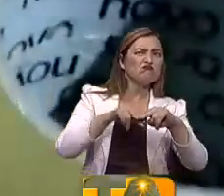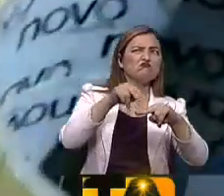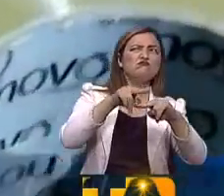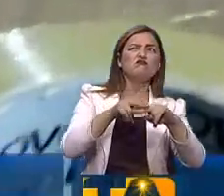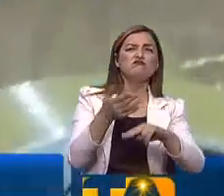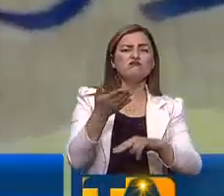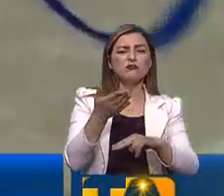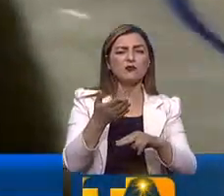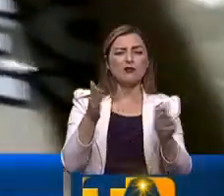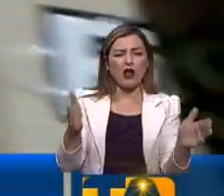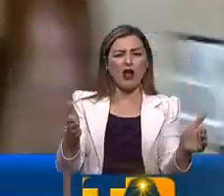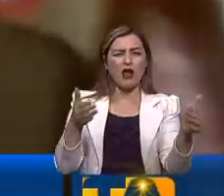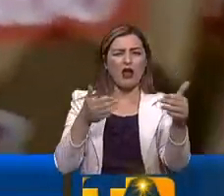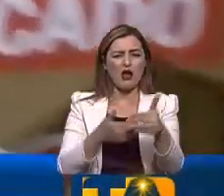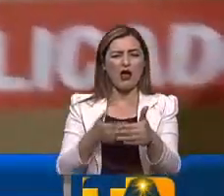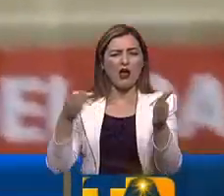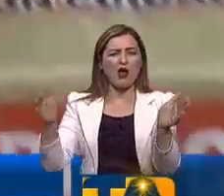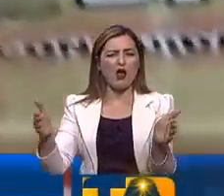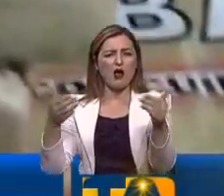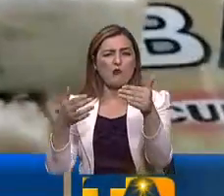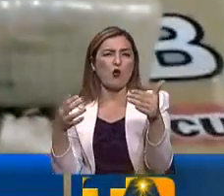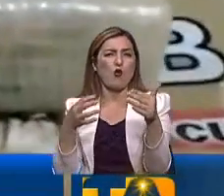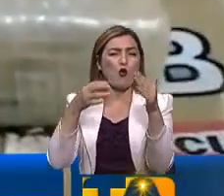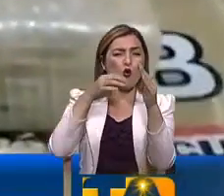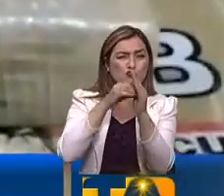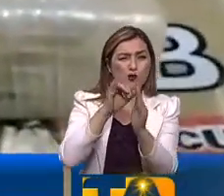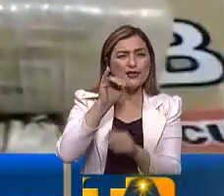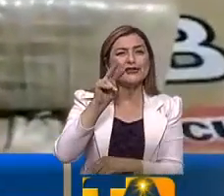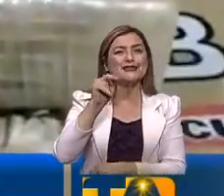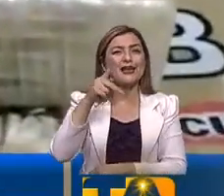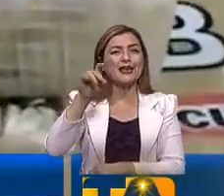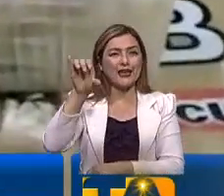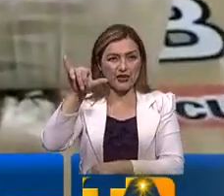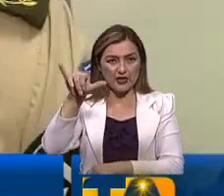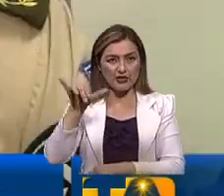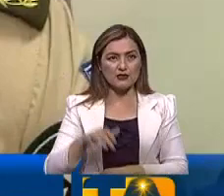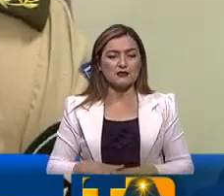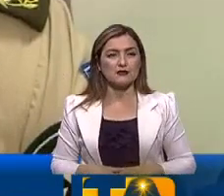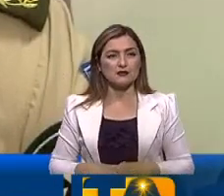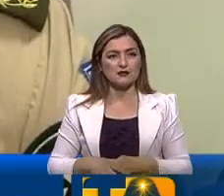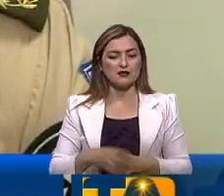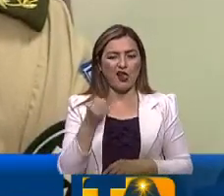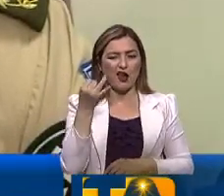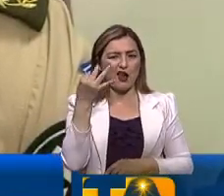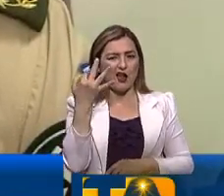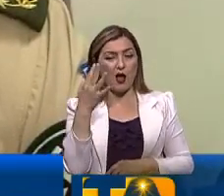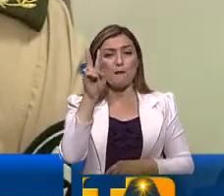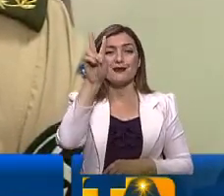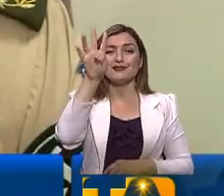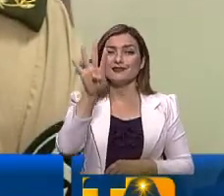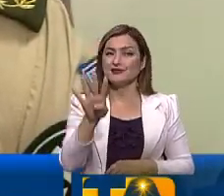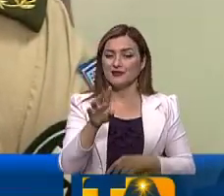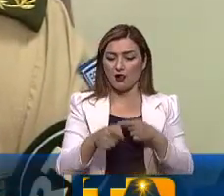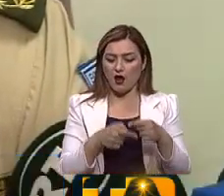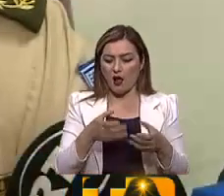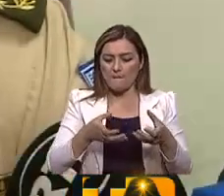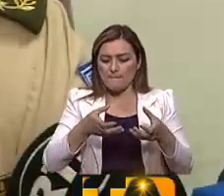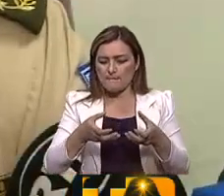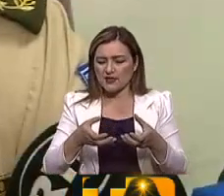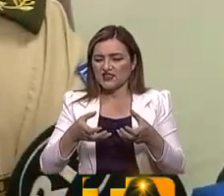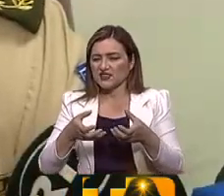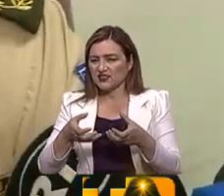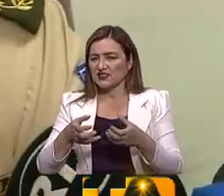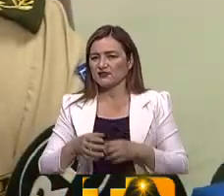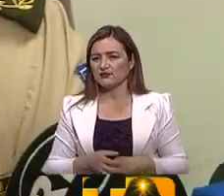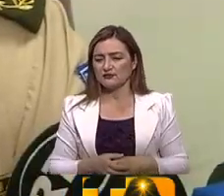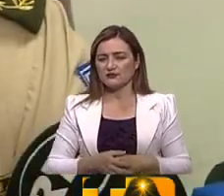gran cantidad de cajas con el logotipo de INAQUEI. Contando las mismas, existían un aproximado de 24 paquetes tipo ladrillo que,